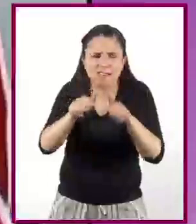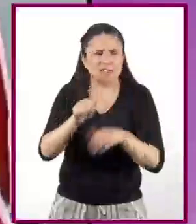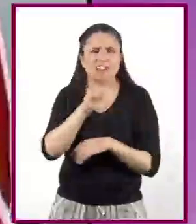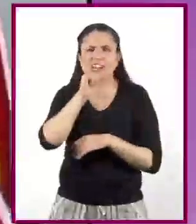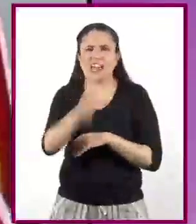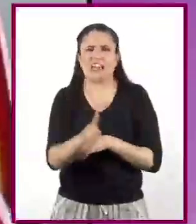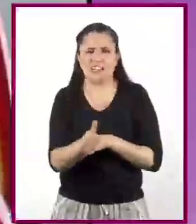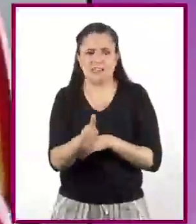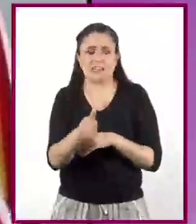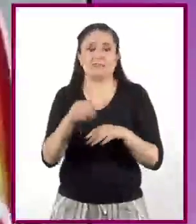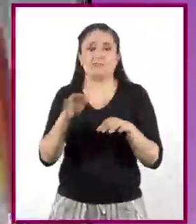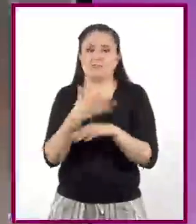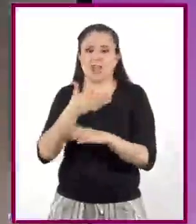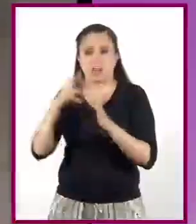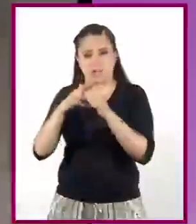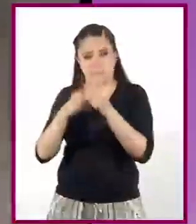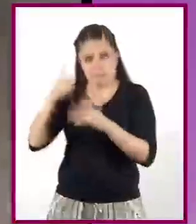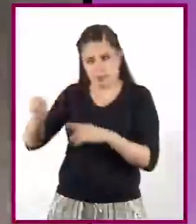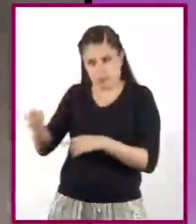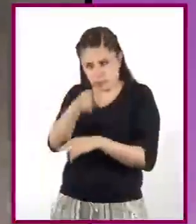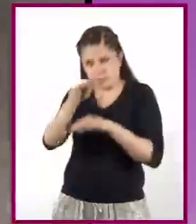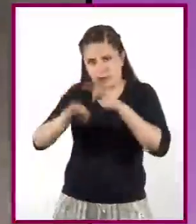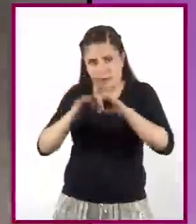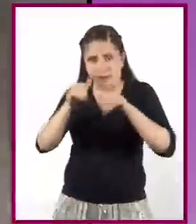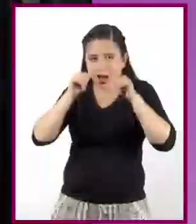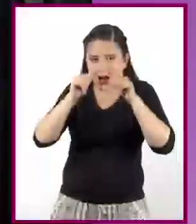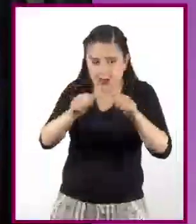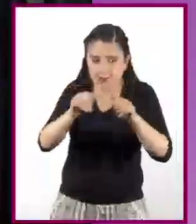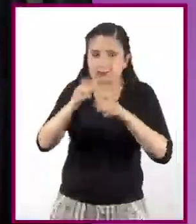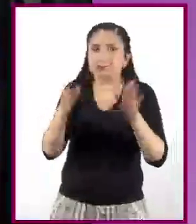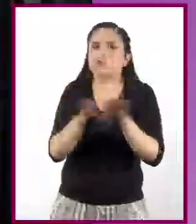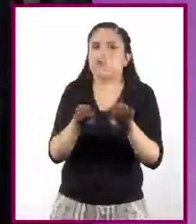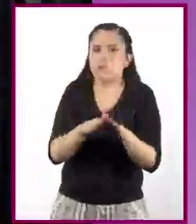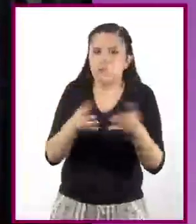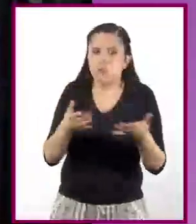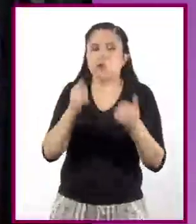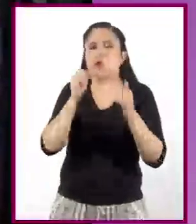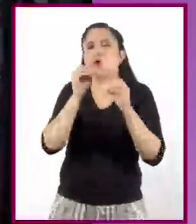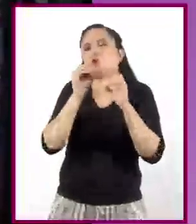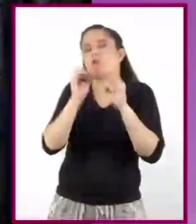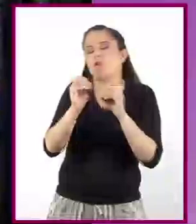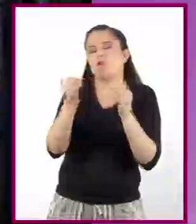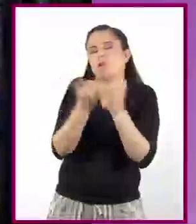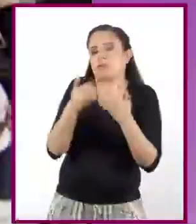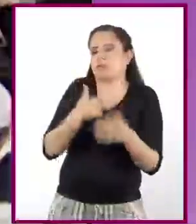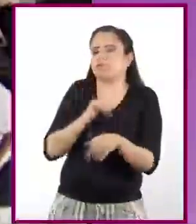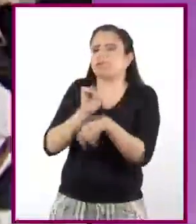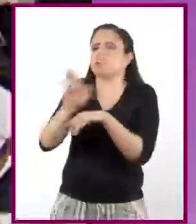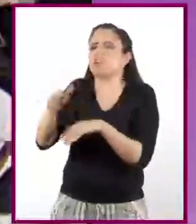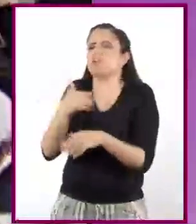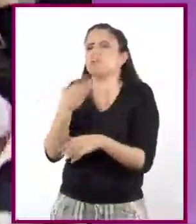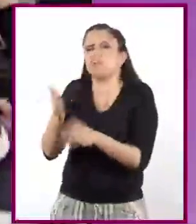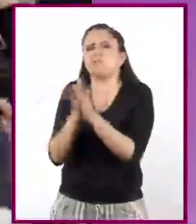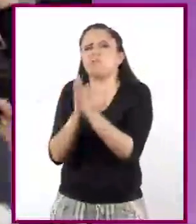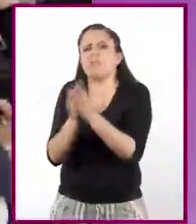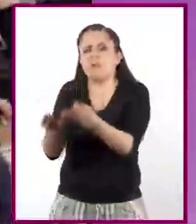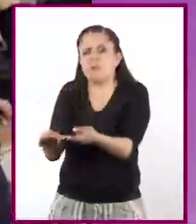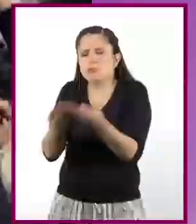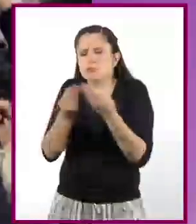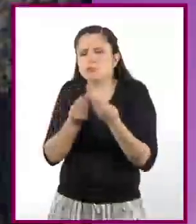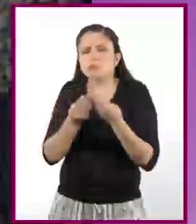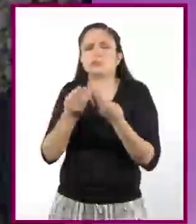servicios conforme a la normatividad, o cuando, por ejemplo, al tratar de solicitar un servicio público nos piden